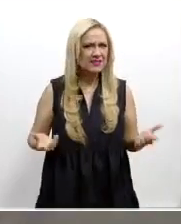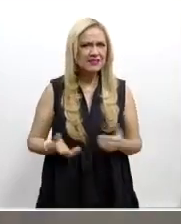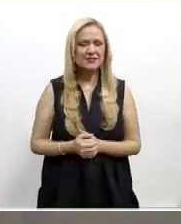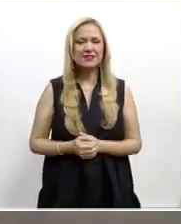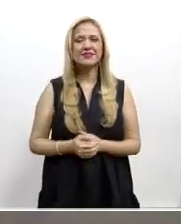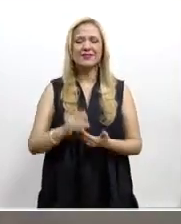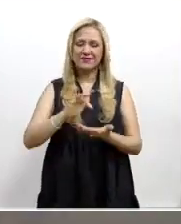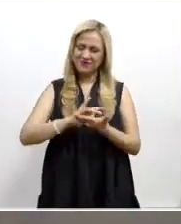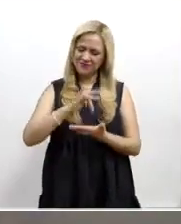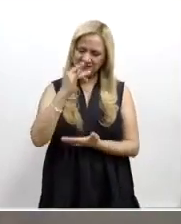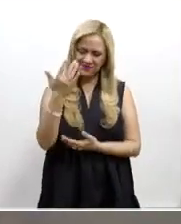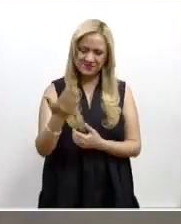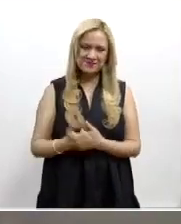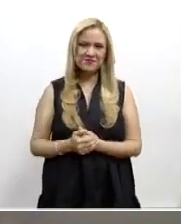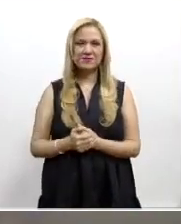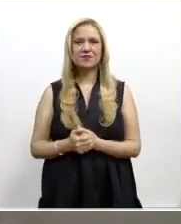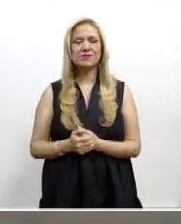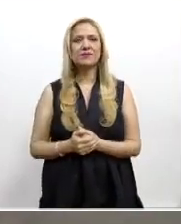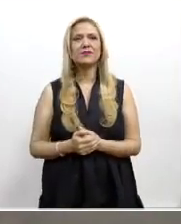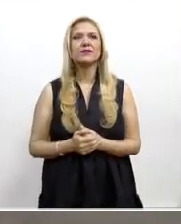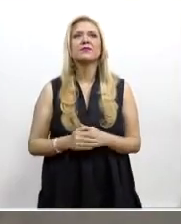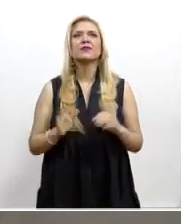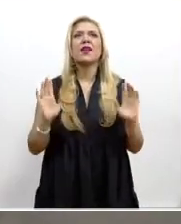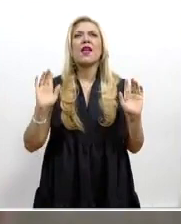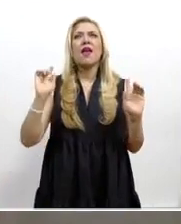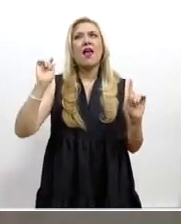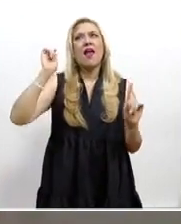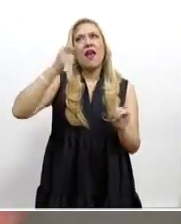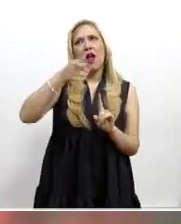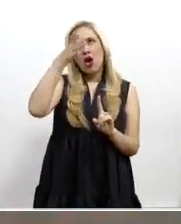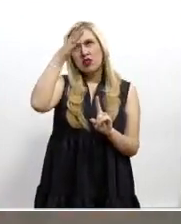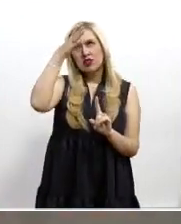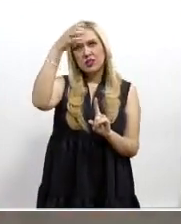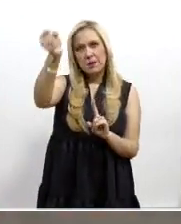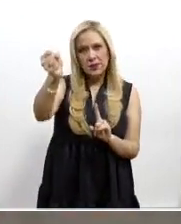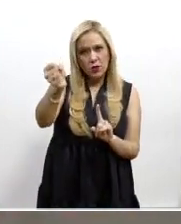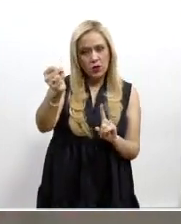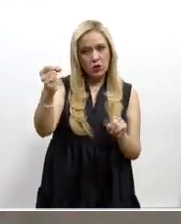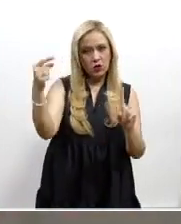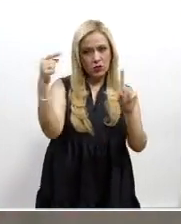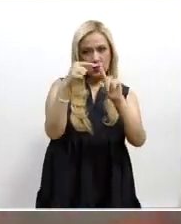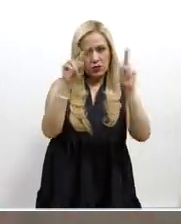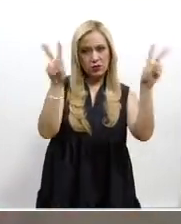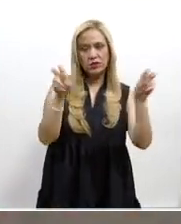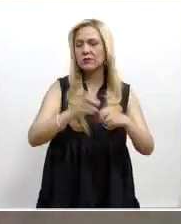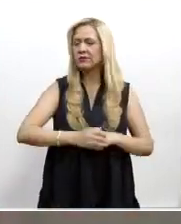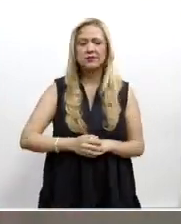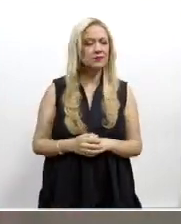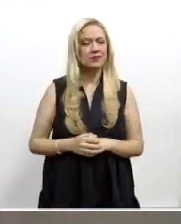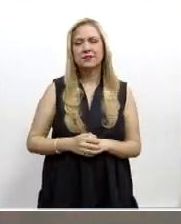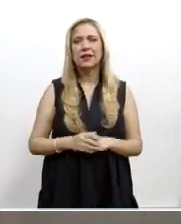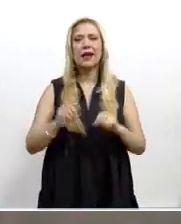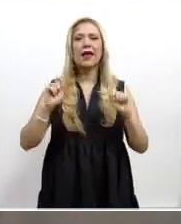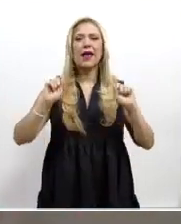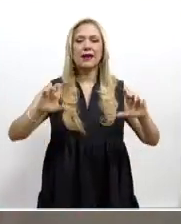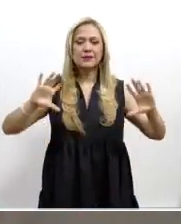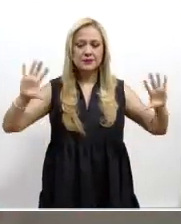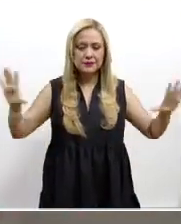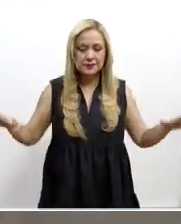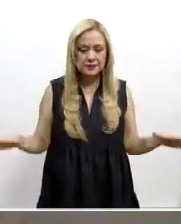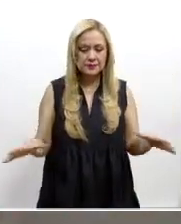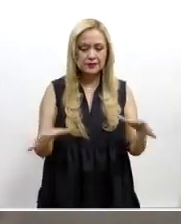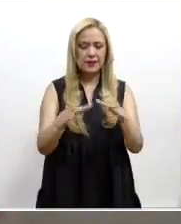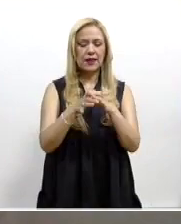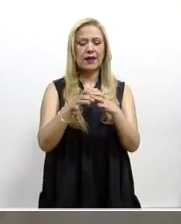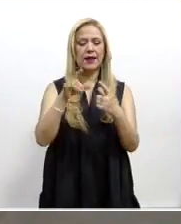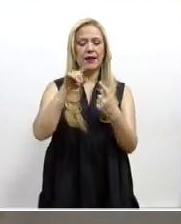Muchas gracias. Pues no es tanto una definición ni un concepto cerrado, sino que trata de aglutinar un encuentro